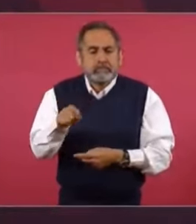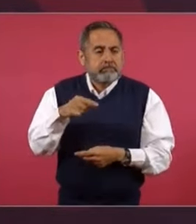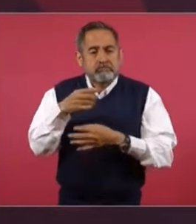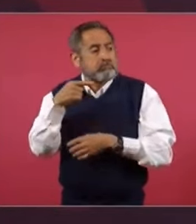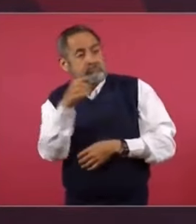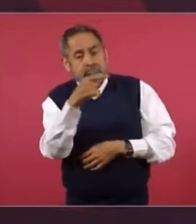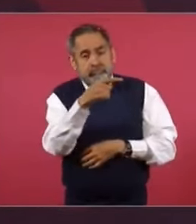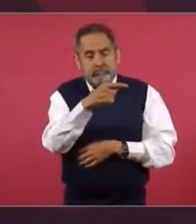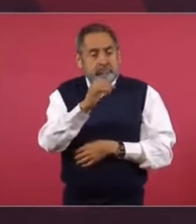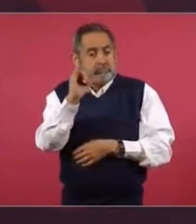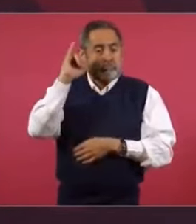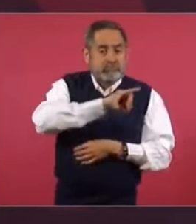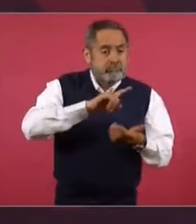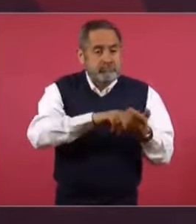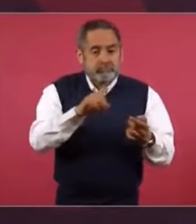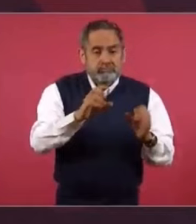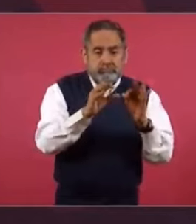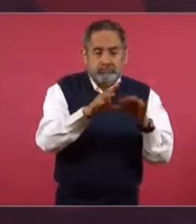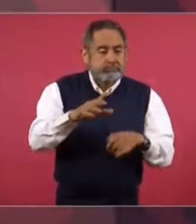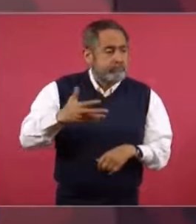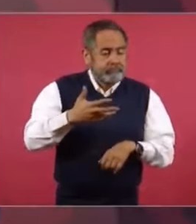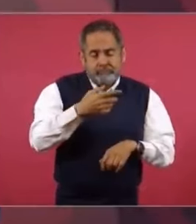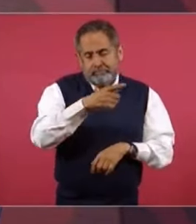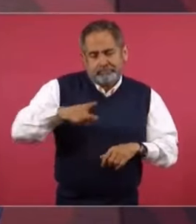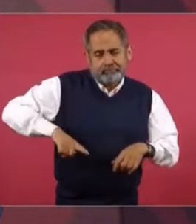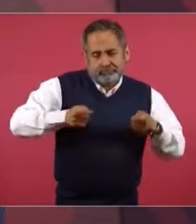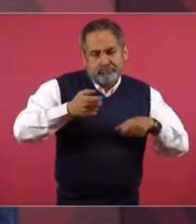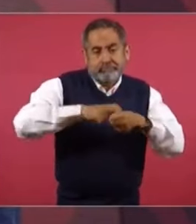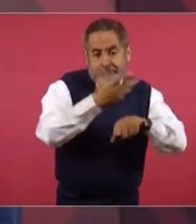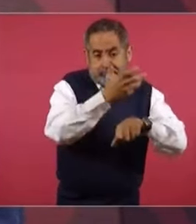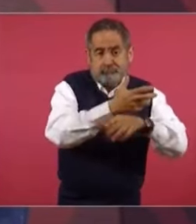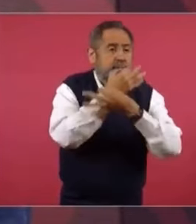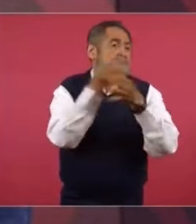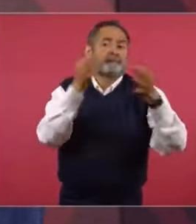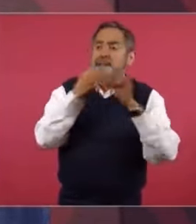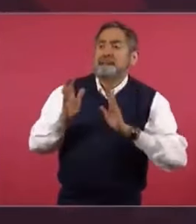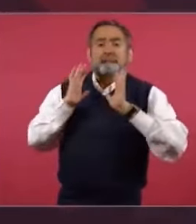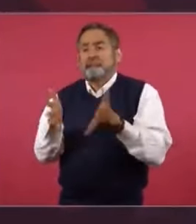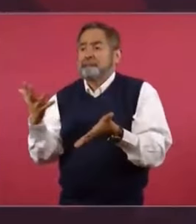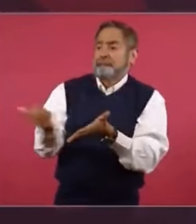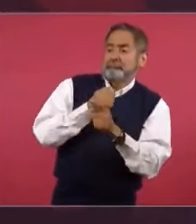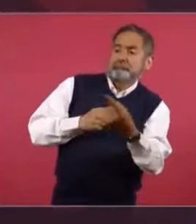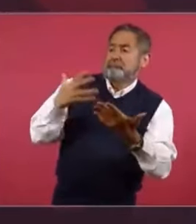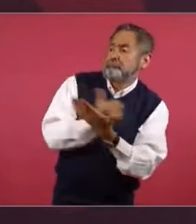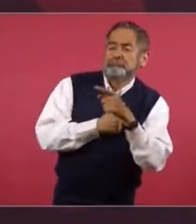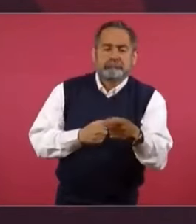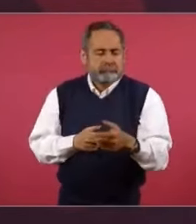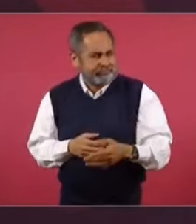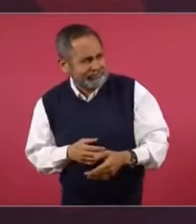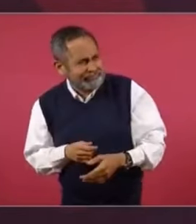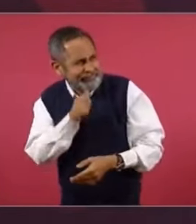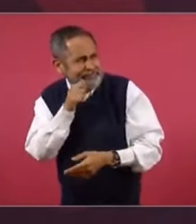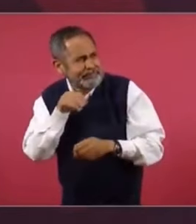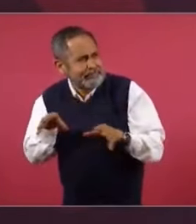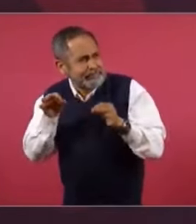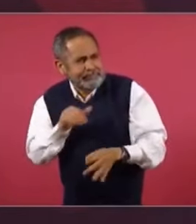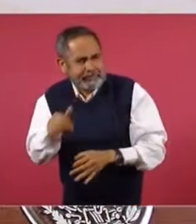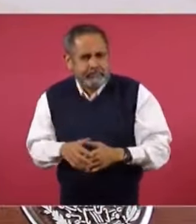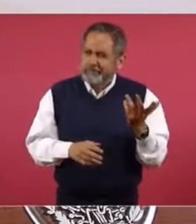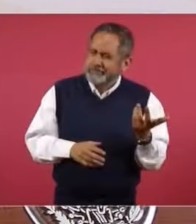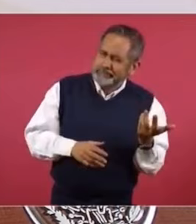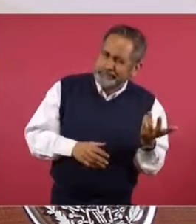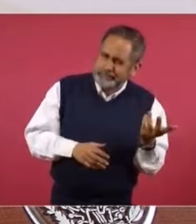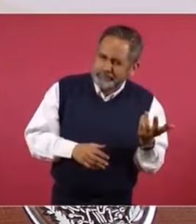declara el jefe del Departamento de Estado de Estados Unidos que había ganado uno de los candidatos. Y con todo